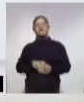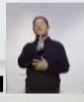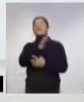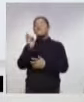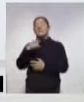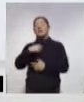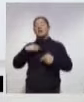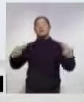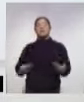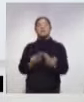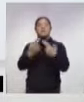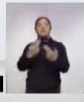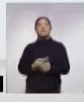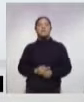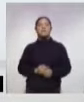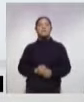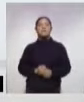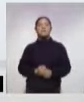de nacimiento,